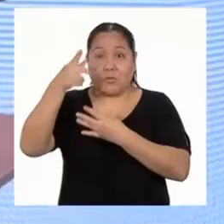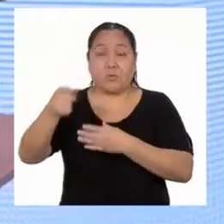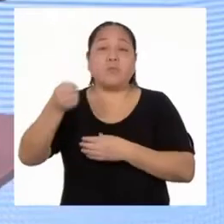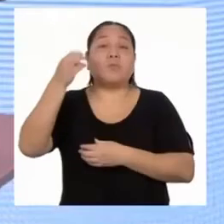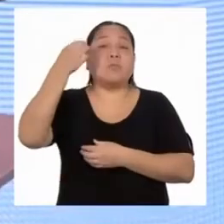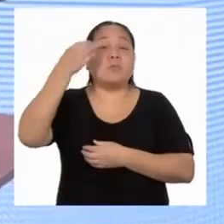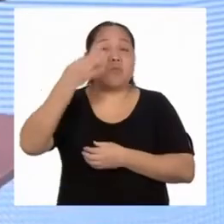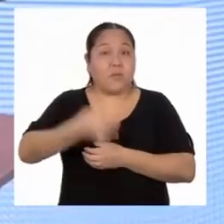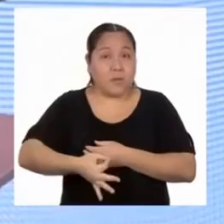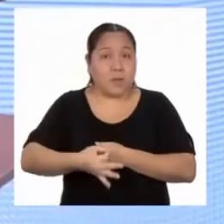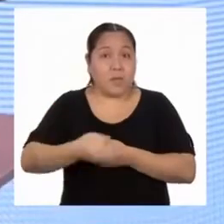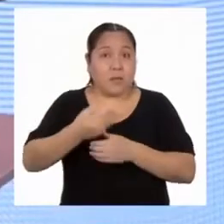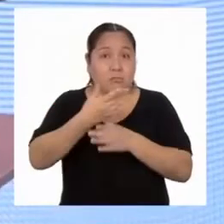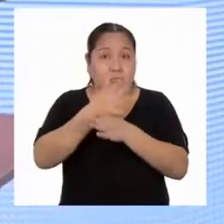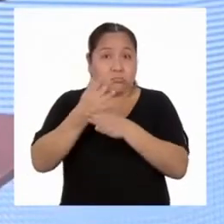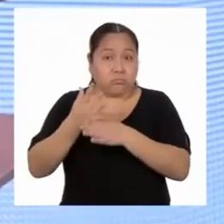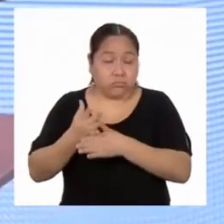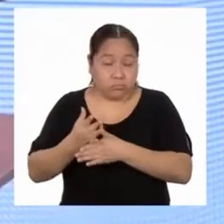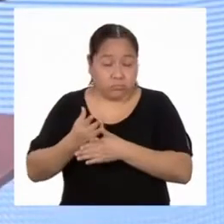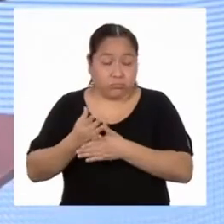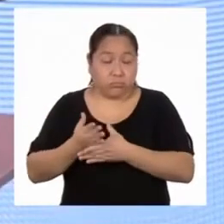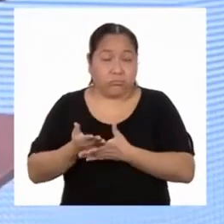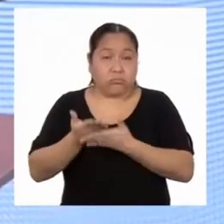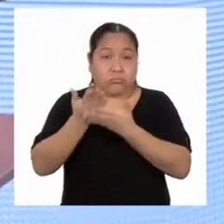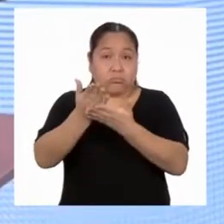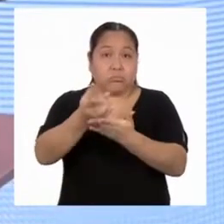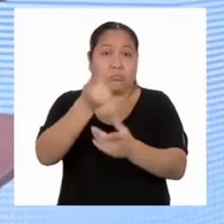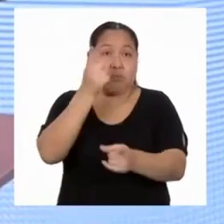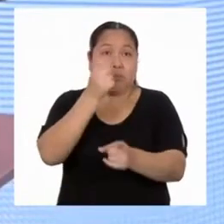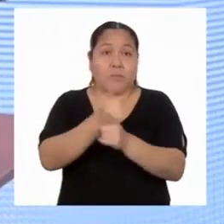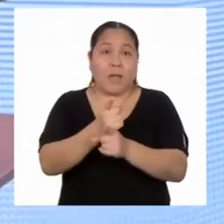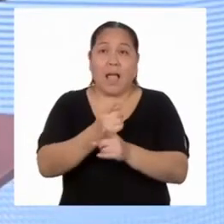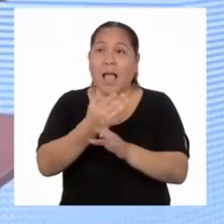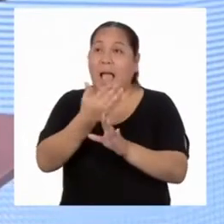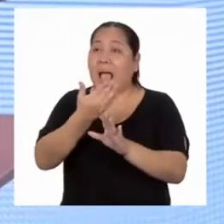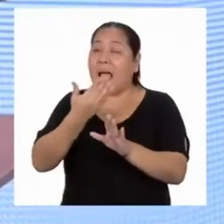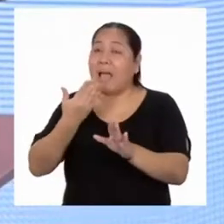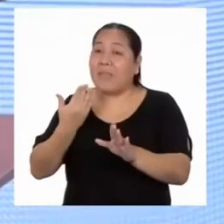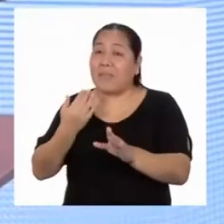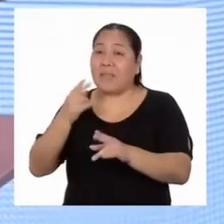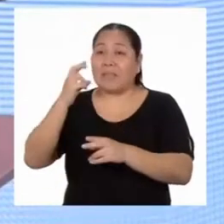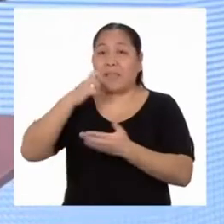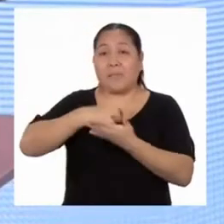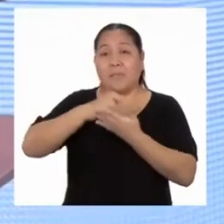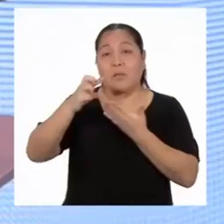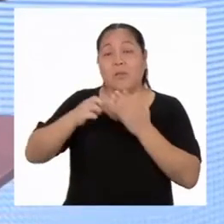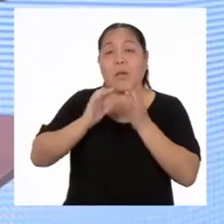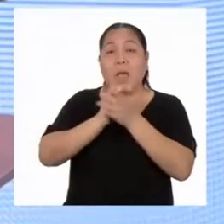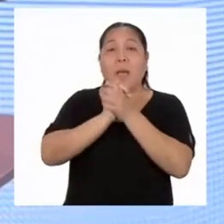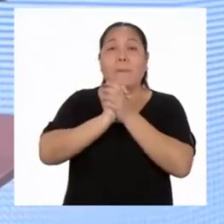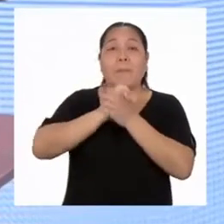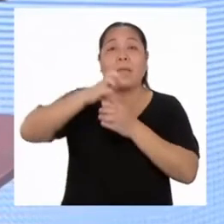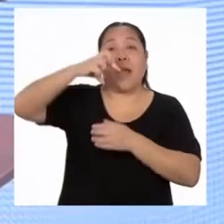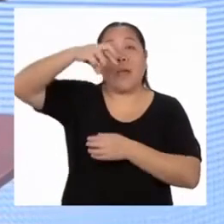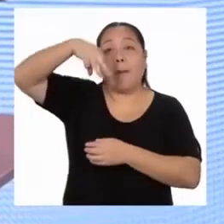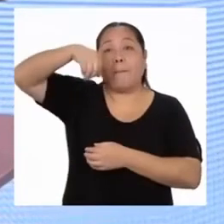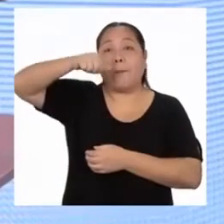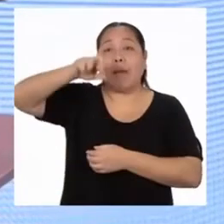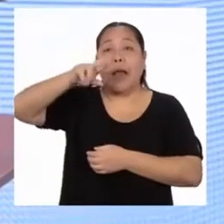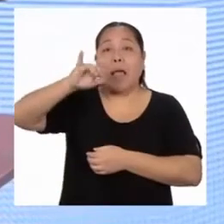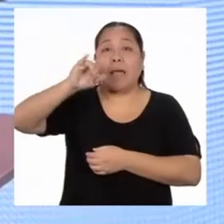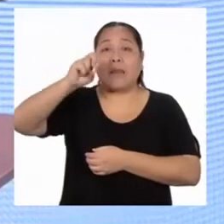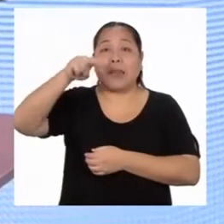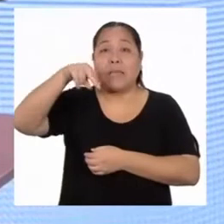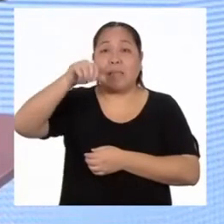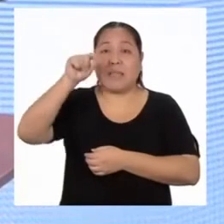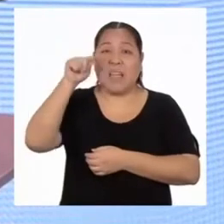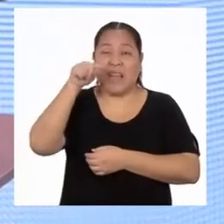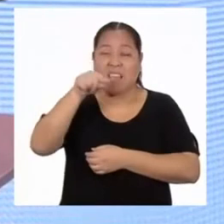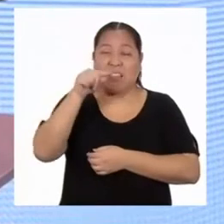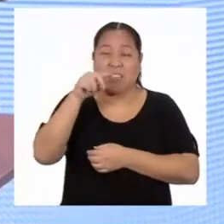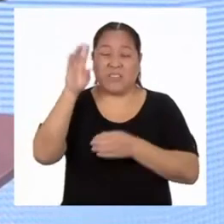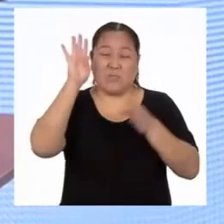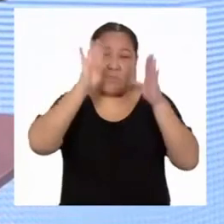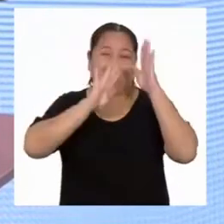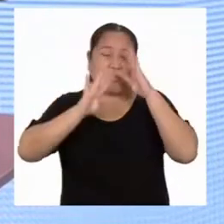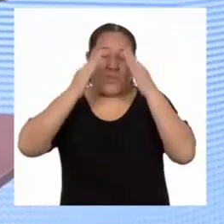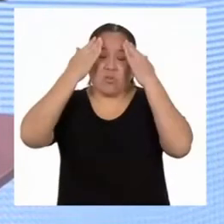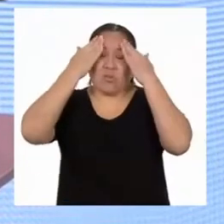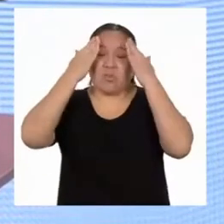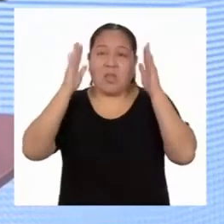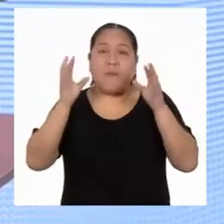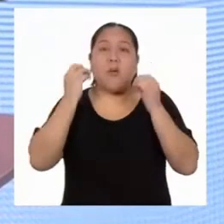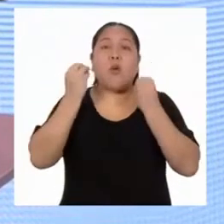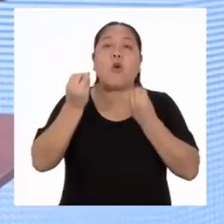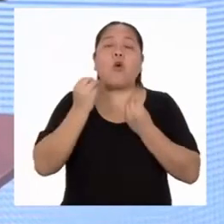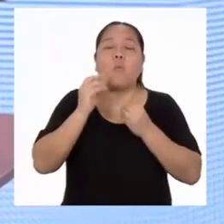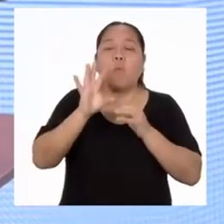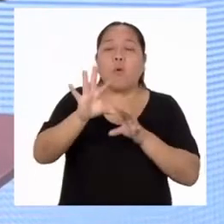correcta. Profesora, antes del programa, mi amiga Marina me comentó que estaba preocupada porque no tiene idea de cómo encontrar